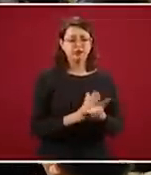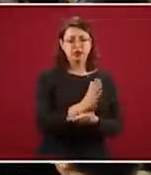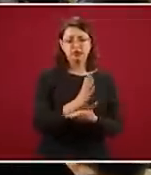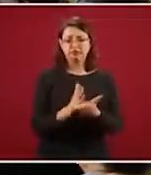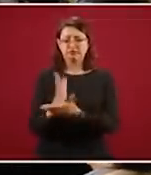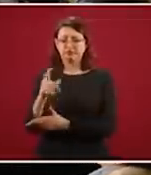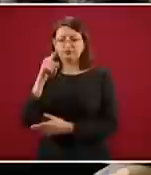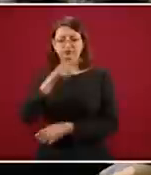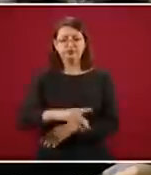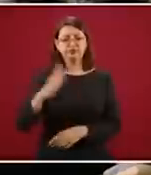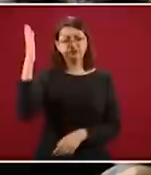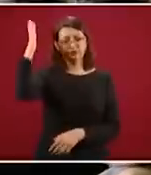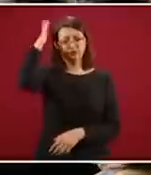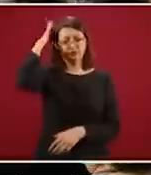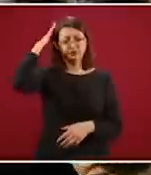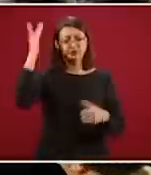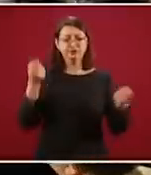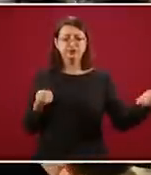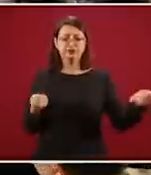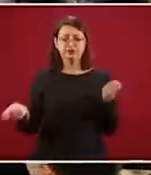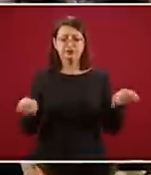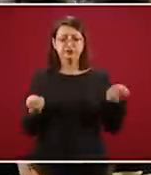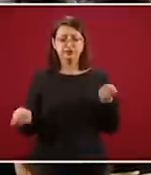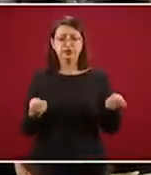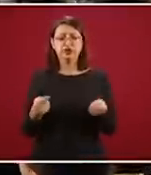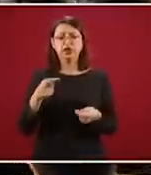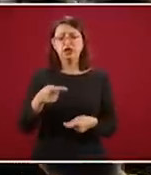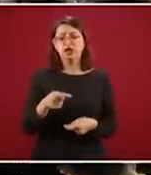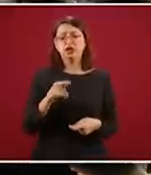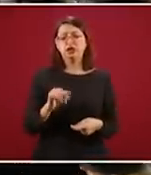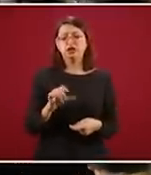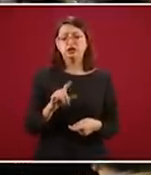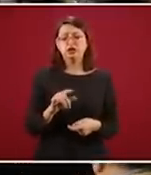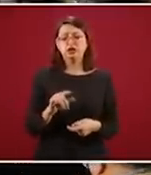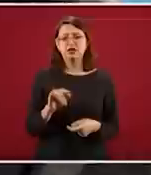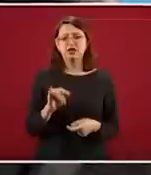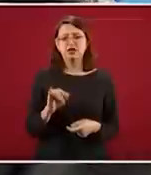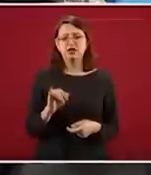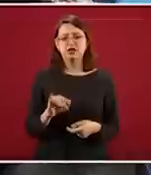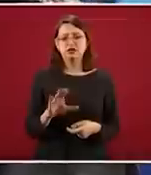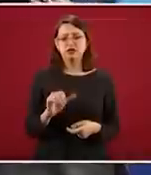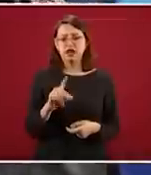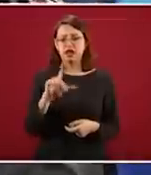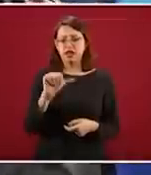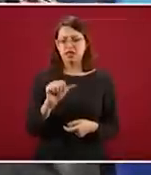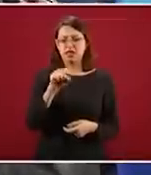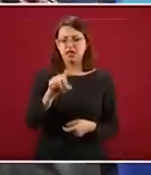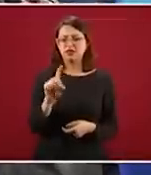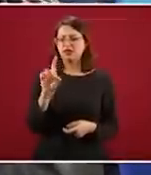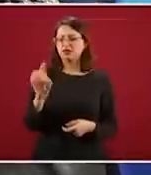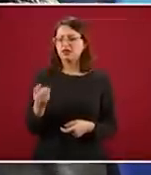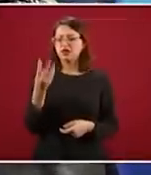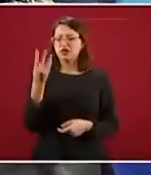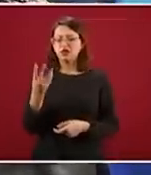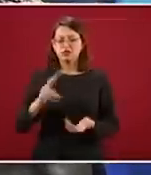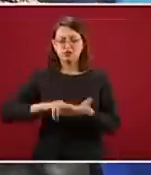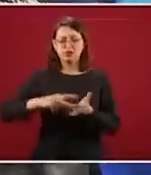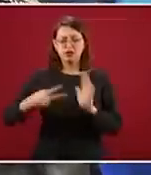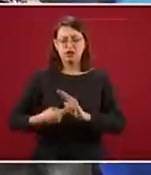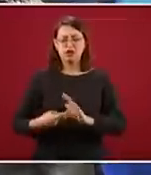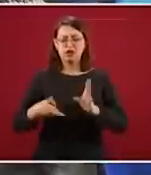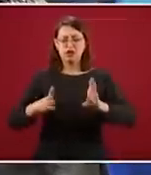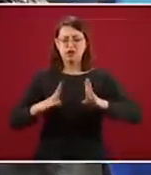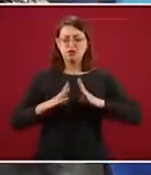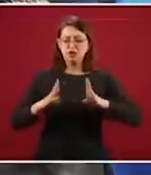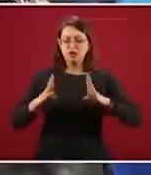de Pemex, en el Centro de Control México, el SCADA, con 44 ingenieros militares de SEDENA